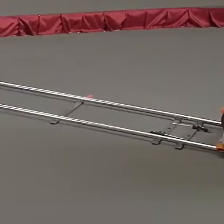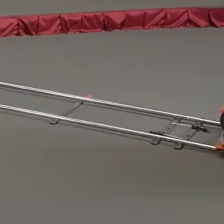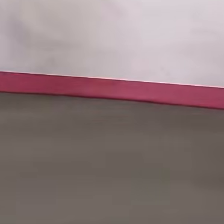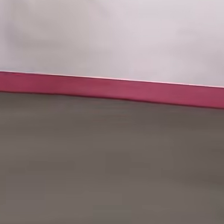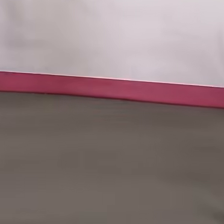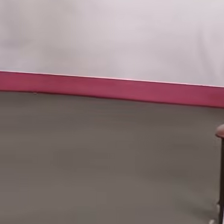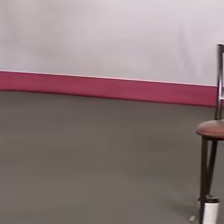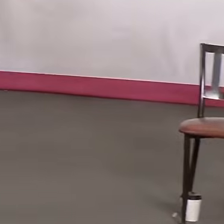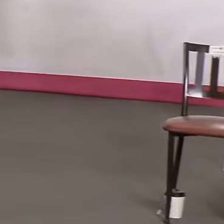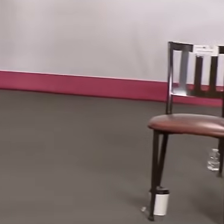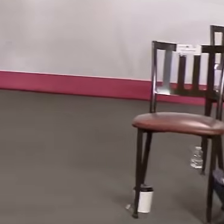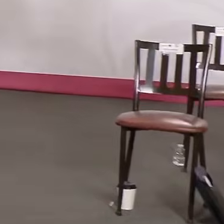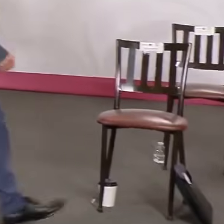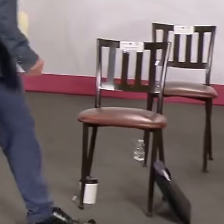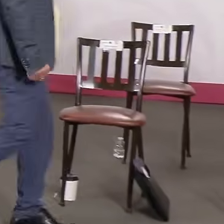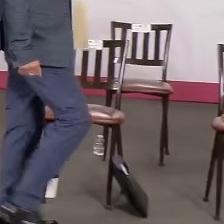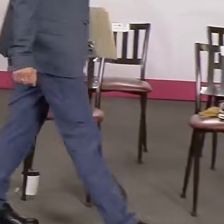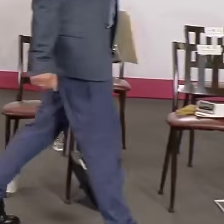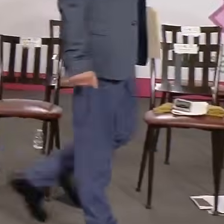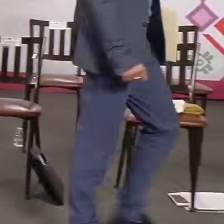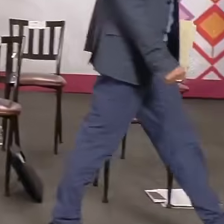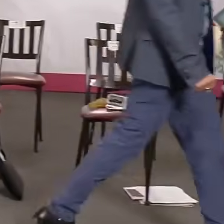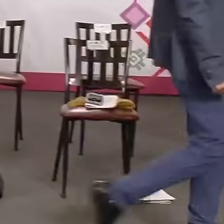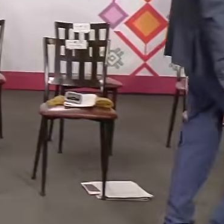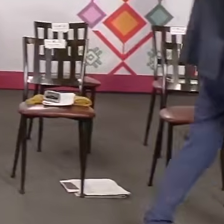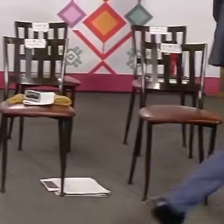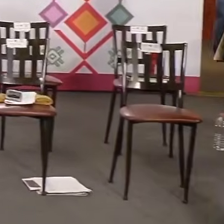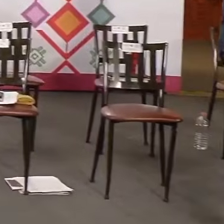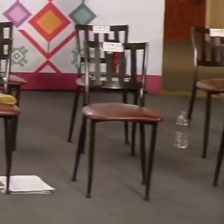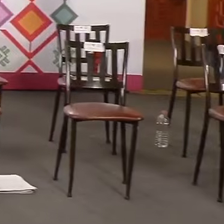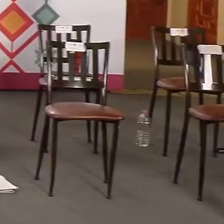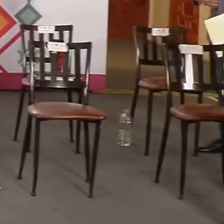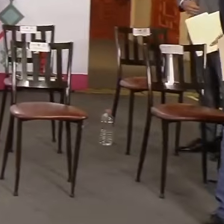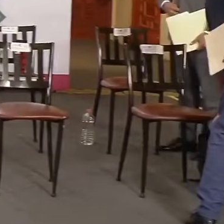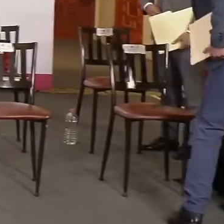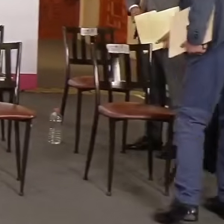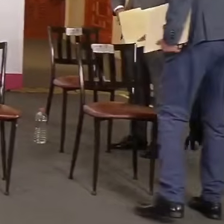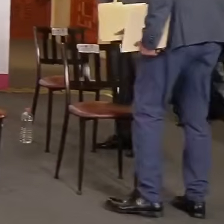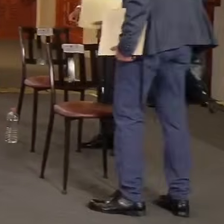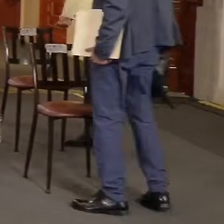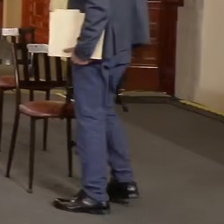¿Tiene alguna reunión para hoy? Presidenta, ¿hoy tiene alguna reunión programada?